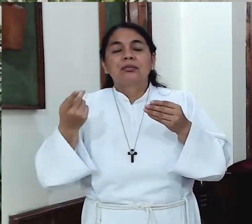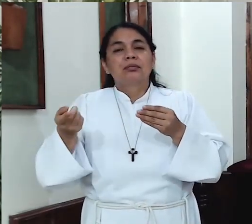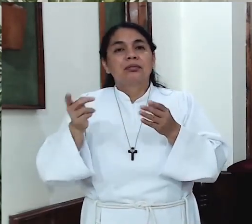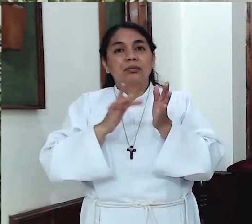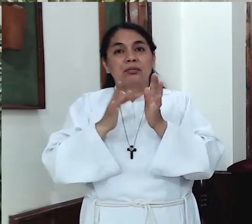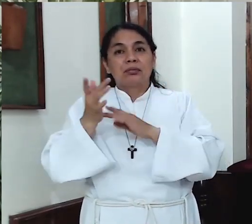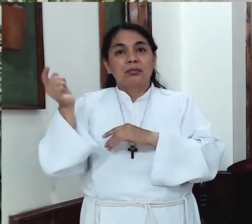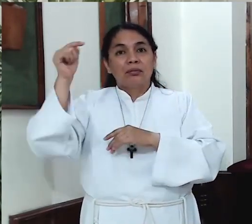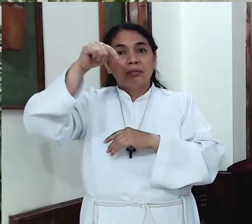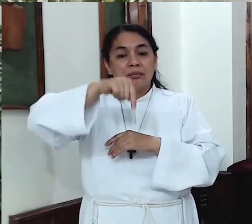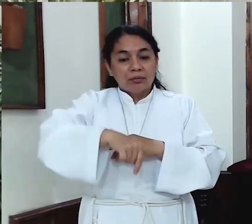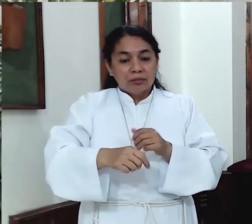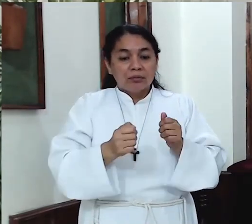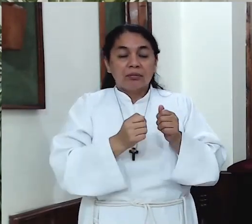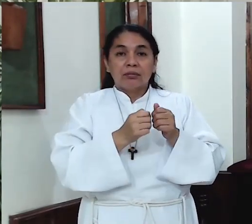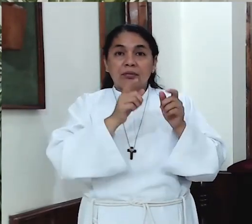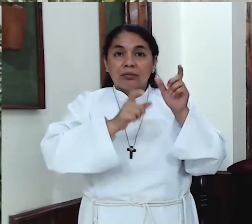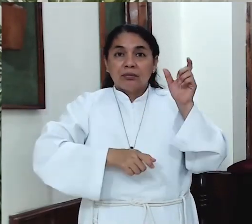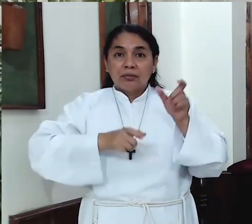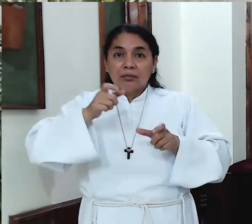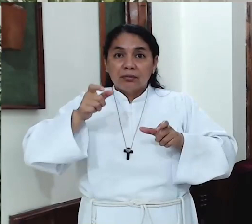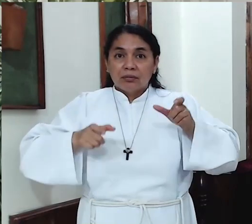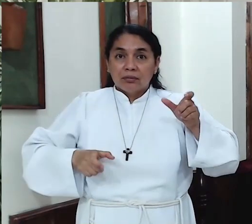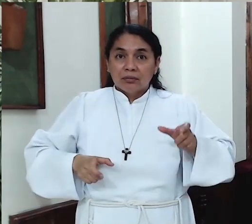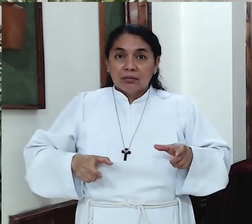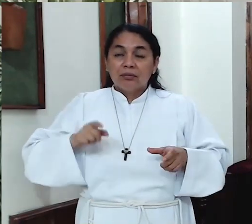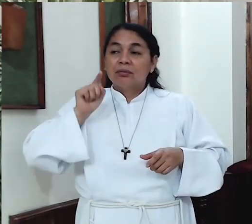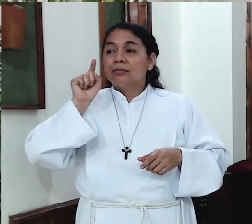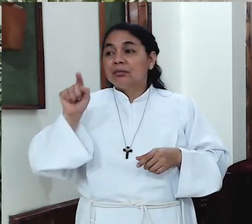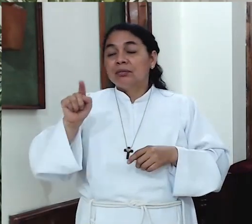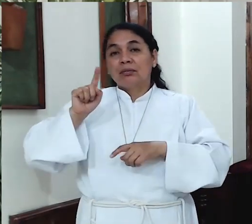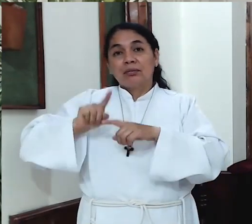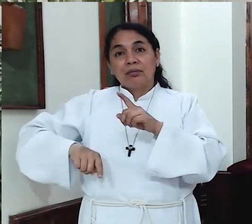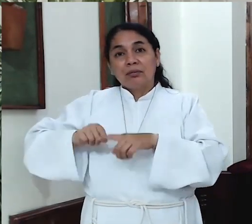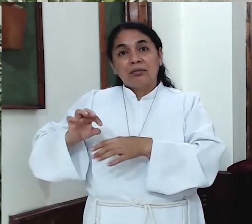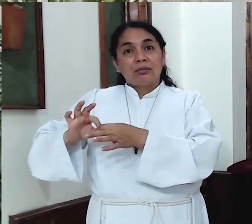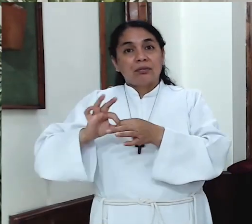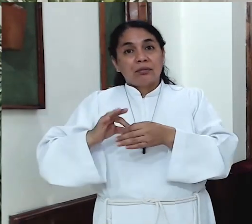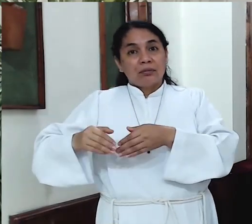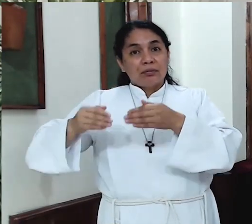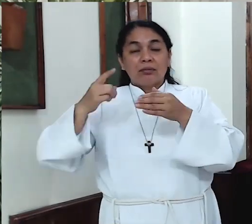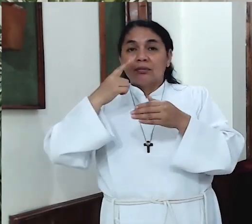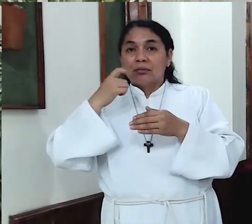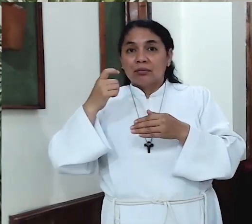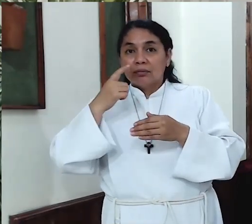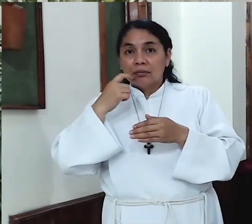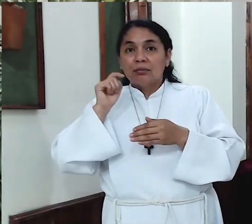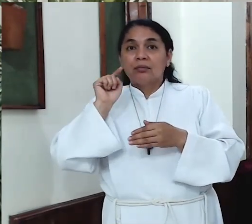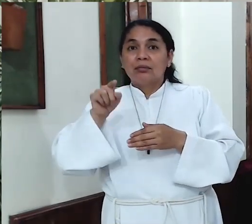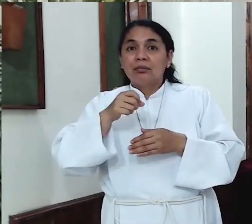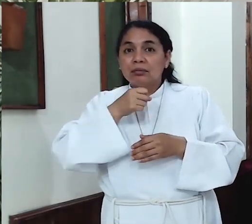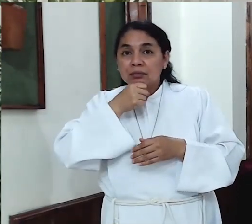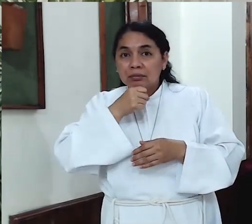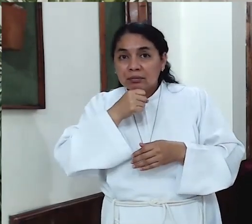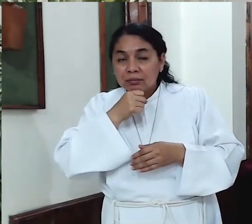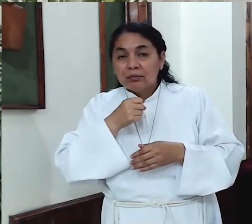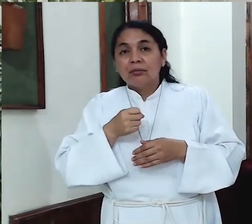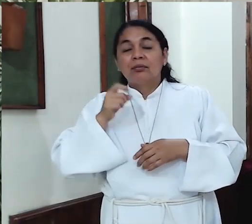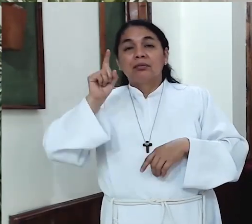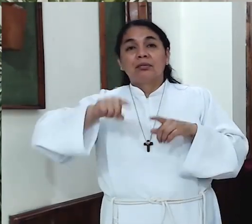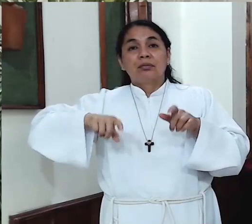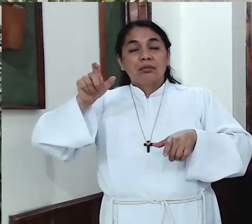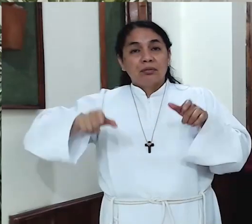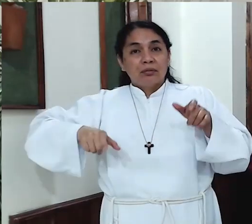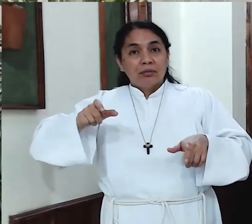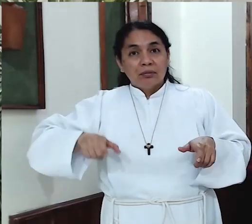a través de las personas, de aquel amigo, de aquel compañero, aquel papá, aquel abuelo, aquella